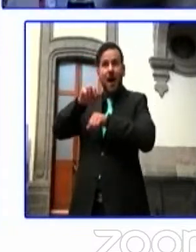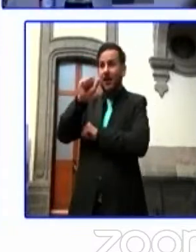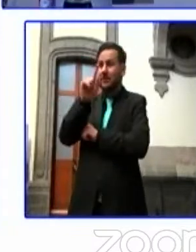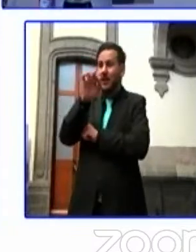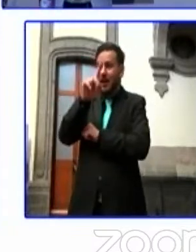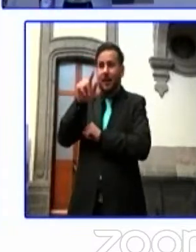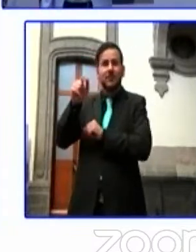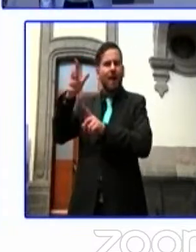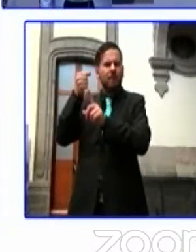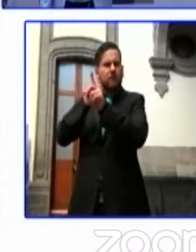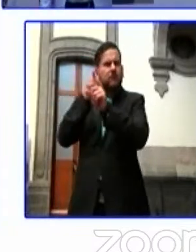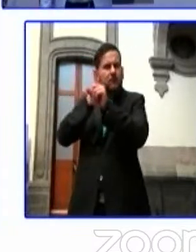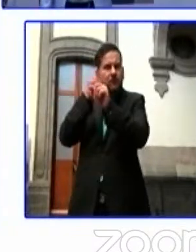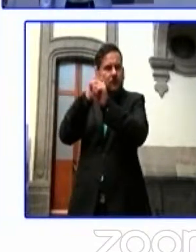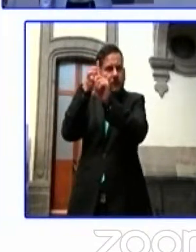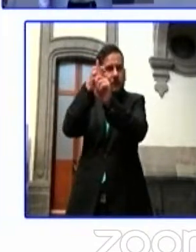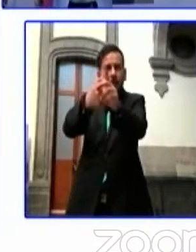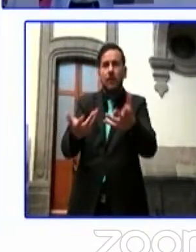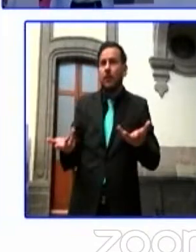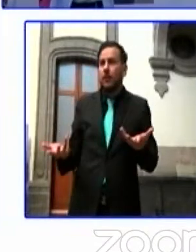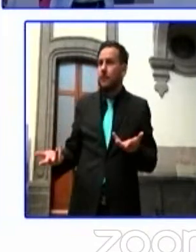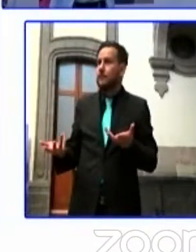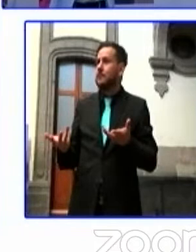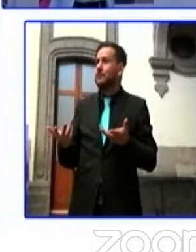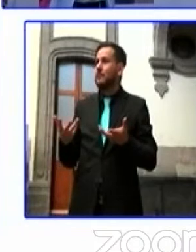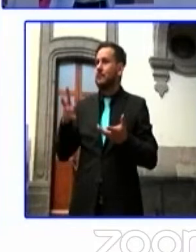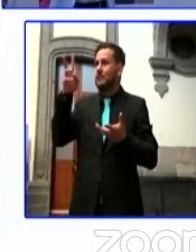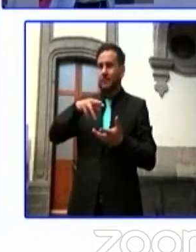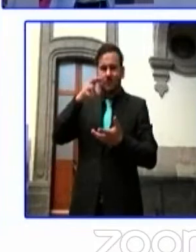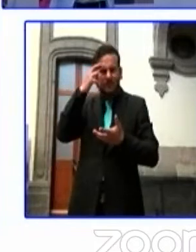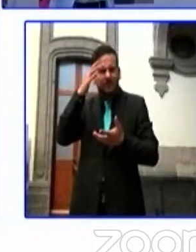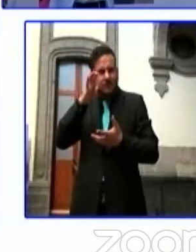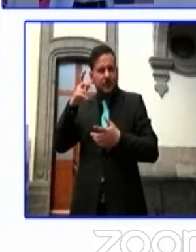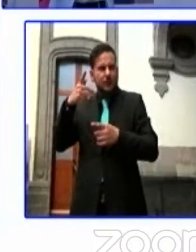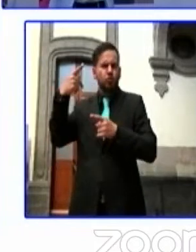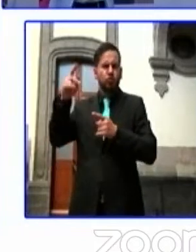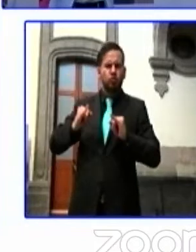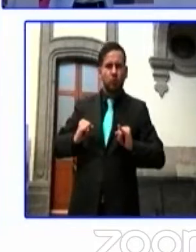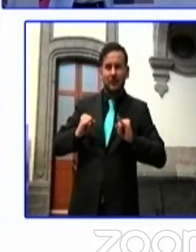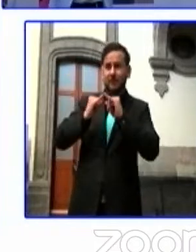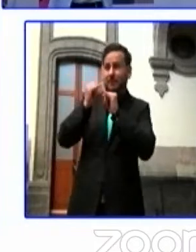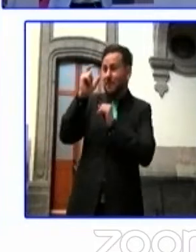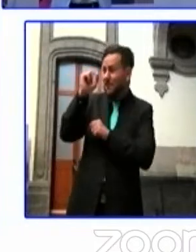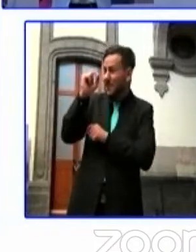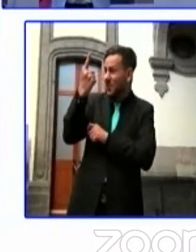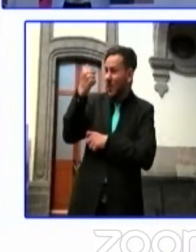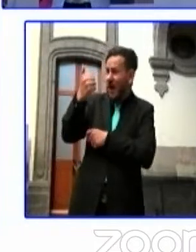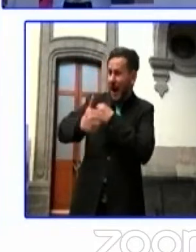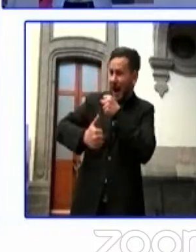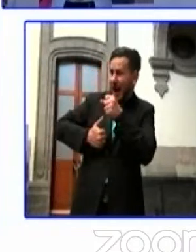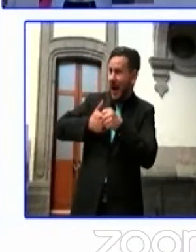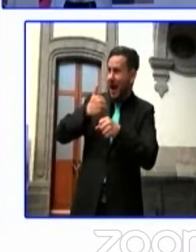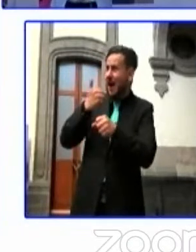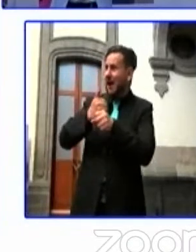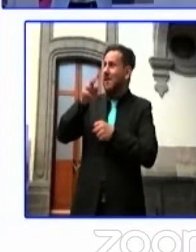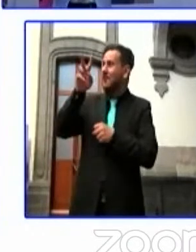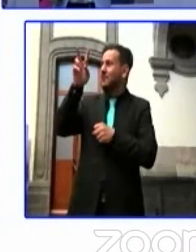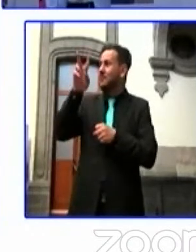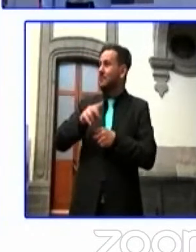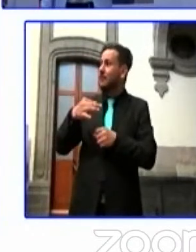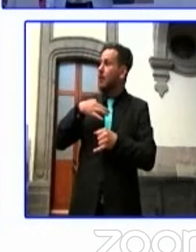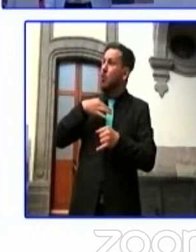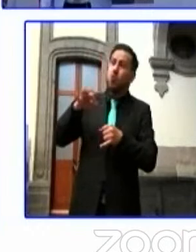movimiento. De verdad, reconocer este instituto duró 21 años. Yo tuve la fortuna de estar en el